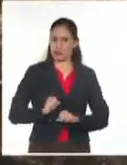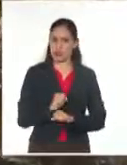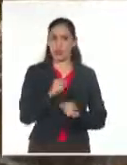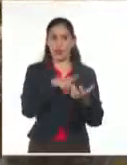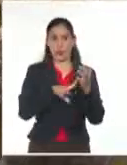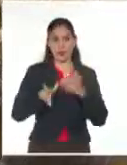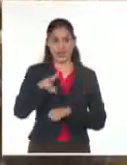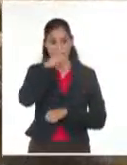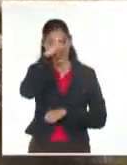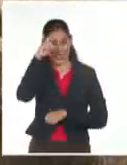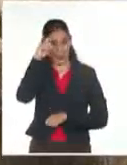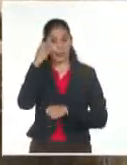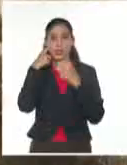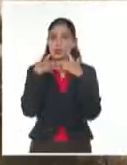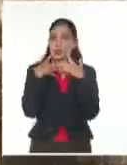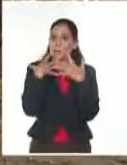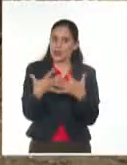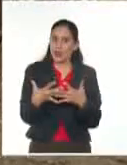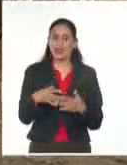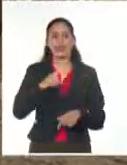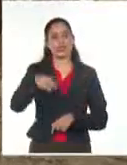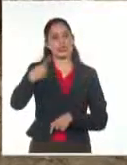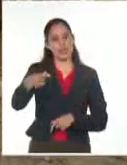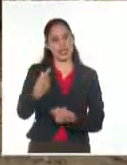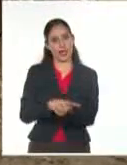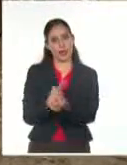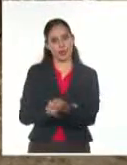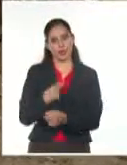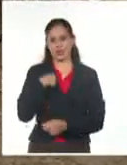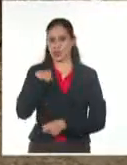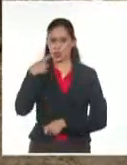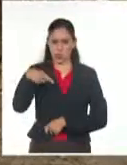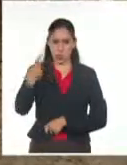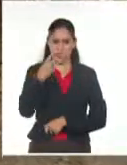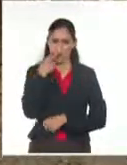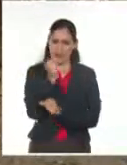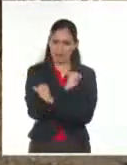de Cabaiguán creó su rutina de vida. Todos los días me hago la idea que